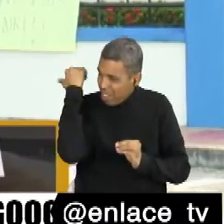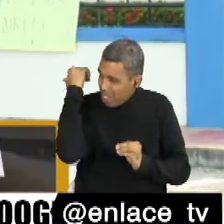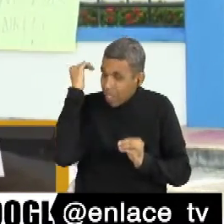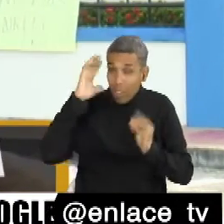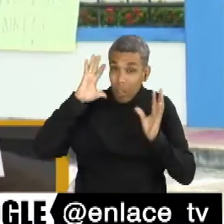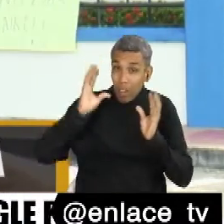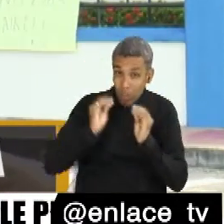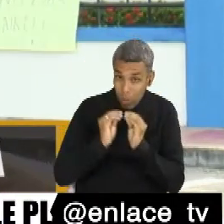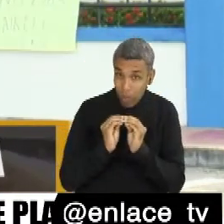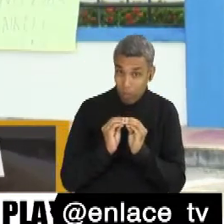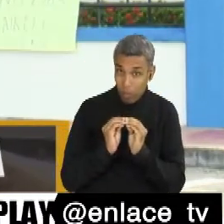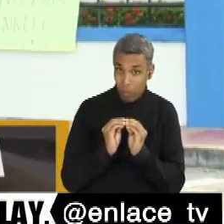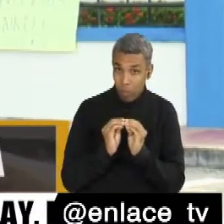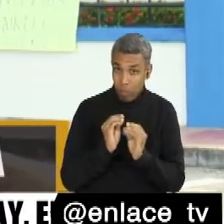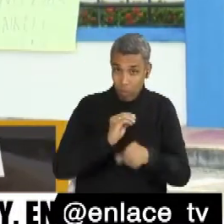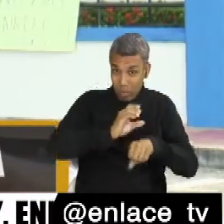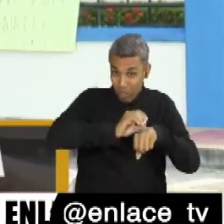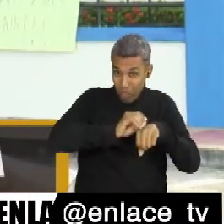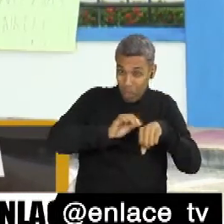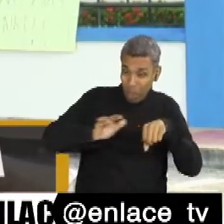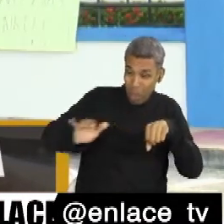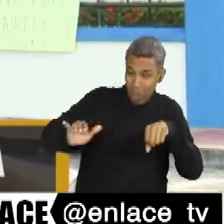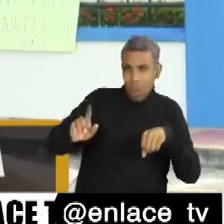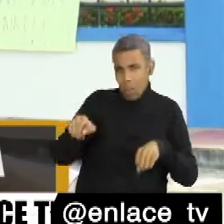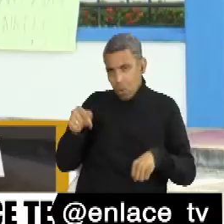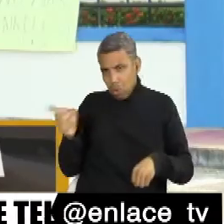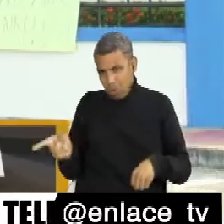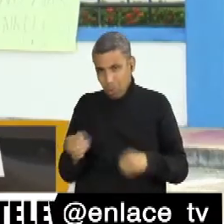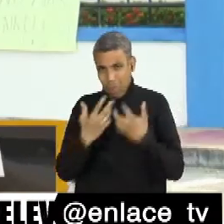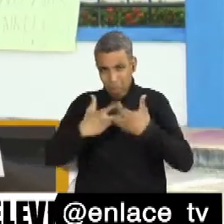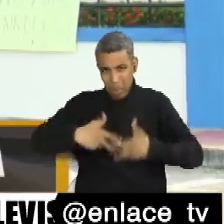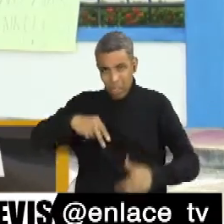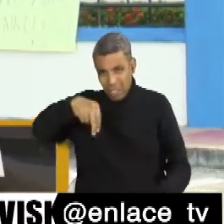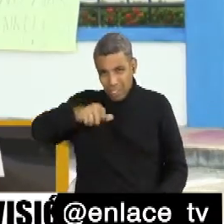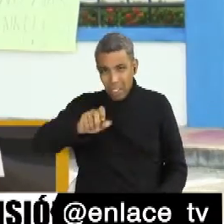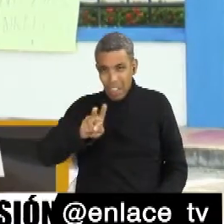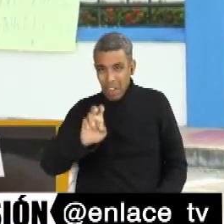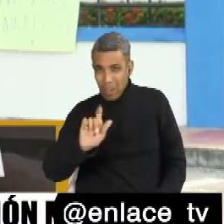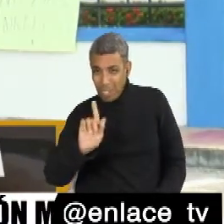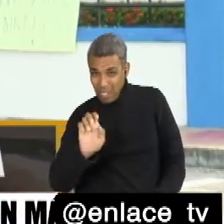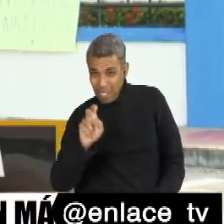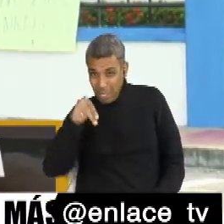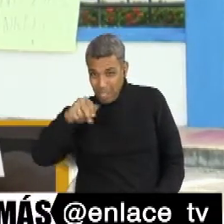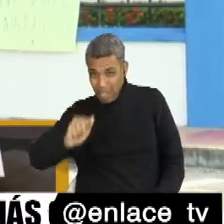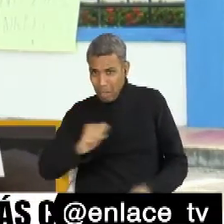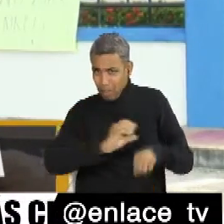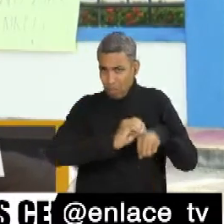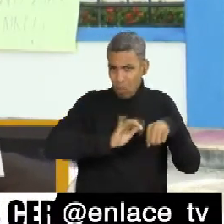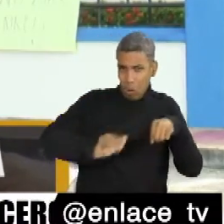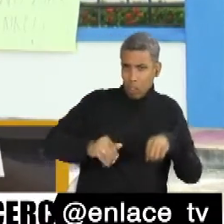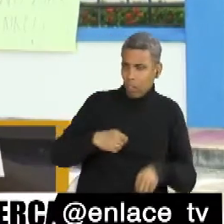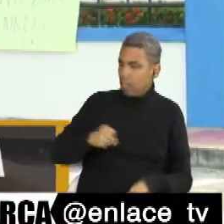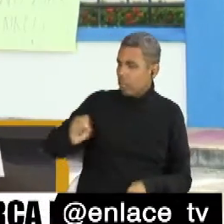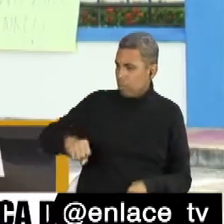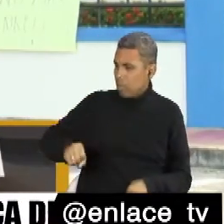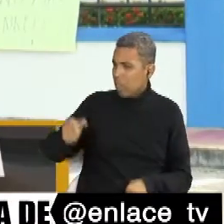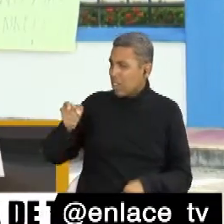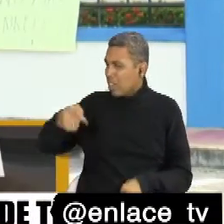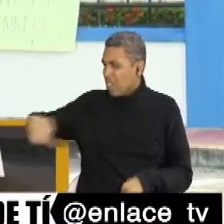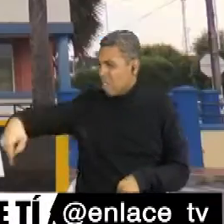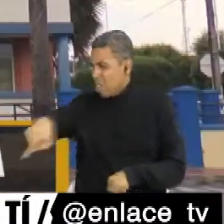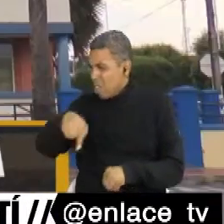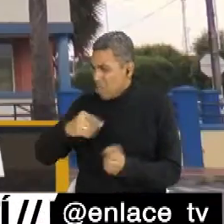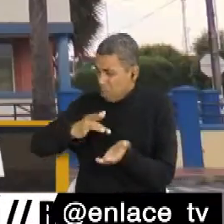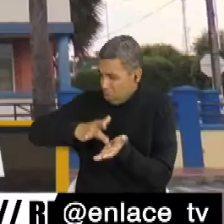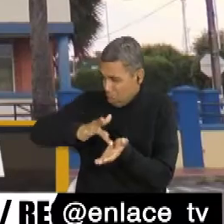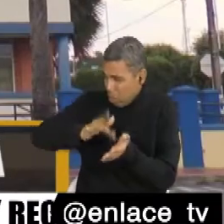entre las partes, entre Navelena y Cor Magdalena, en el cual Cor Magdalena autorizaba la fiducia, la cancelación de los pagos adeudados a los trabajadores que ya suman